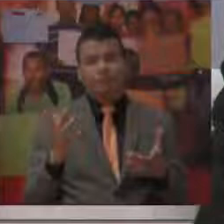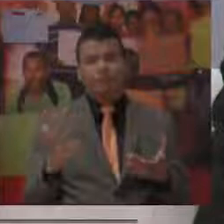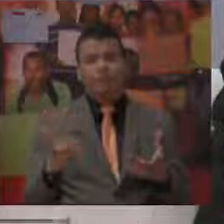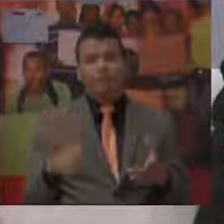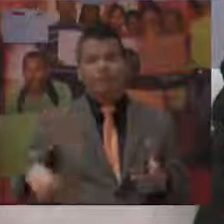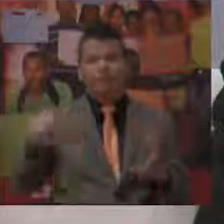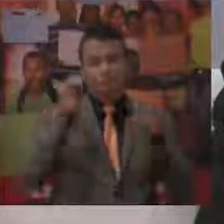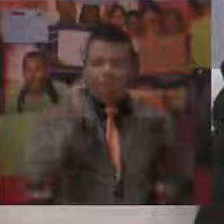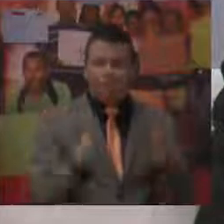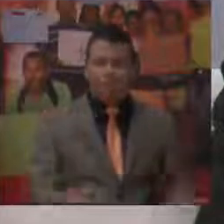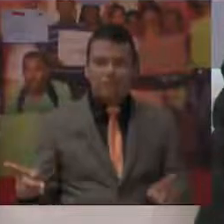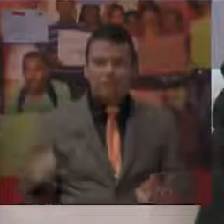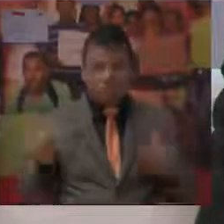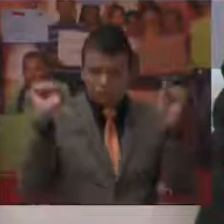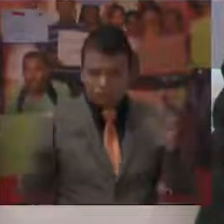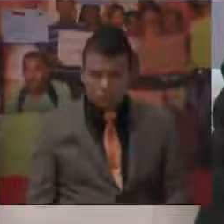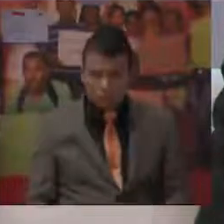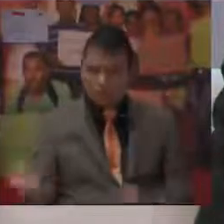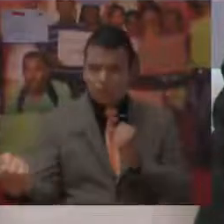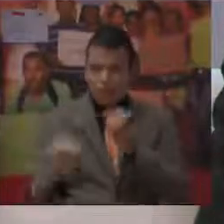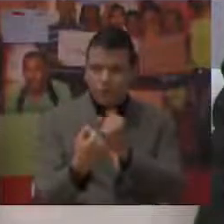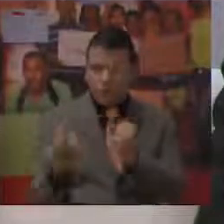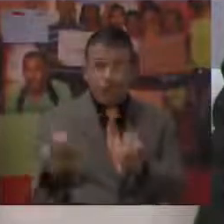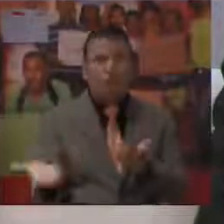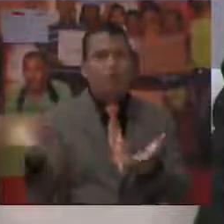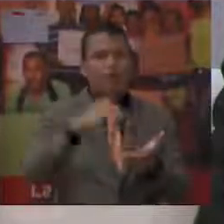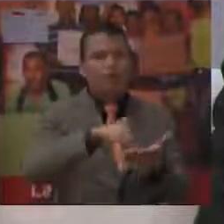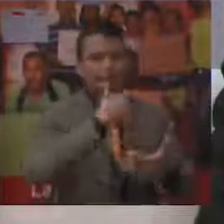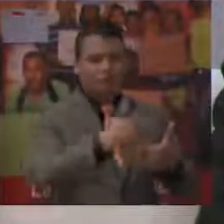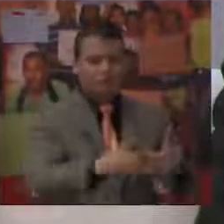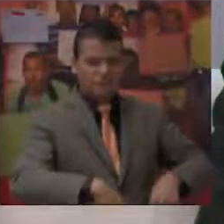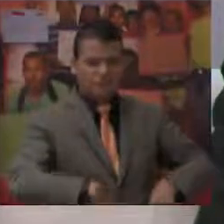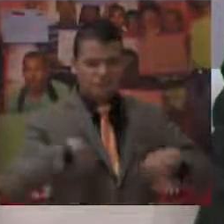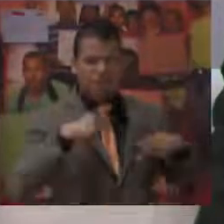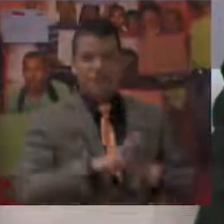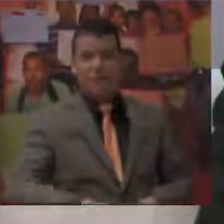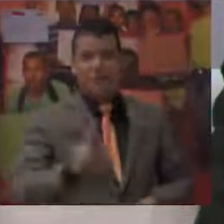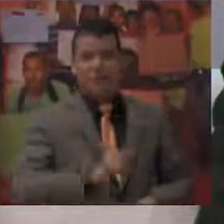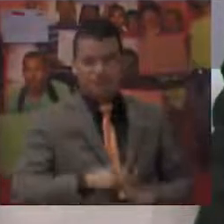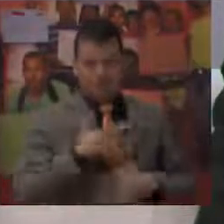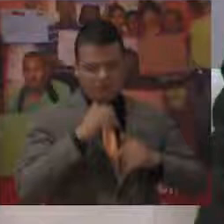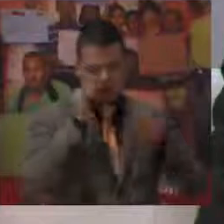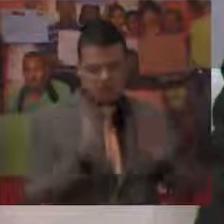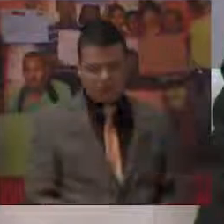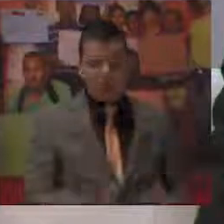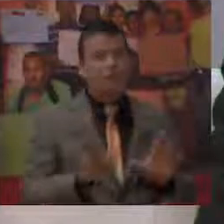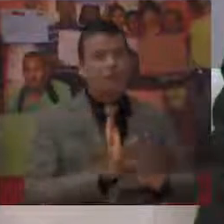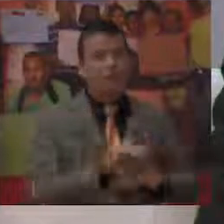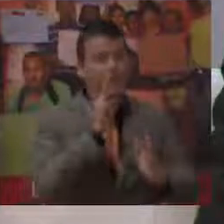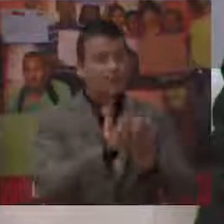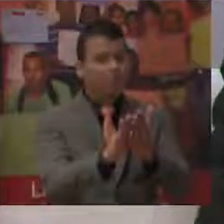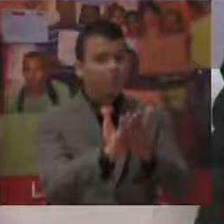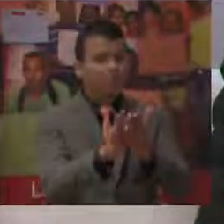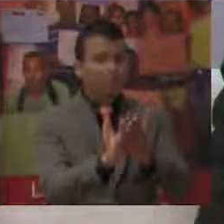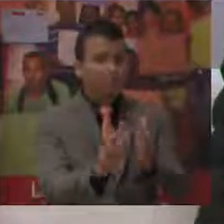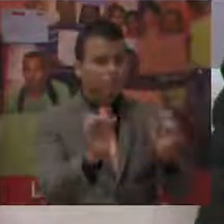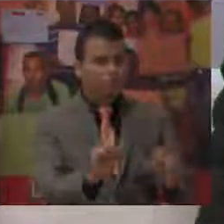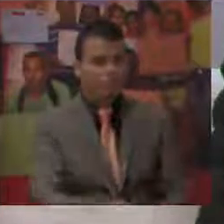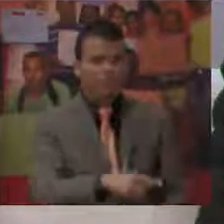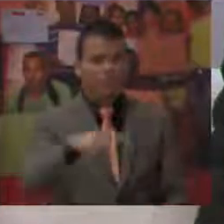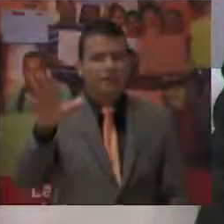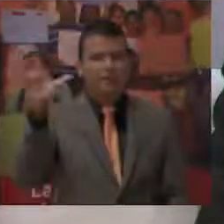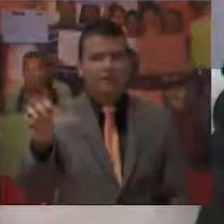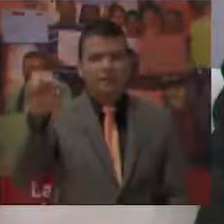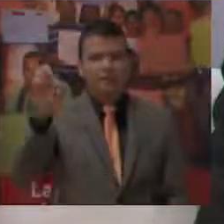población civil de volver a retomar una vida en la civilidad. Les cuento que tuve la oportunidad de ir a